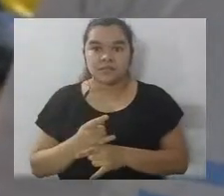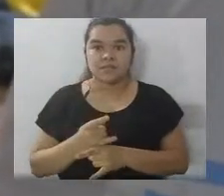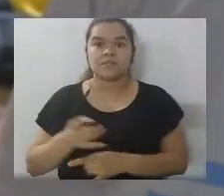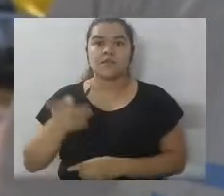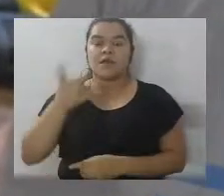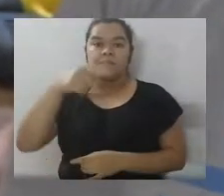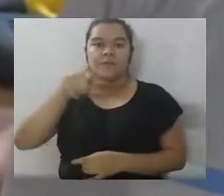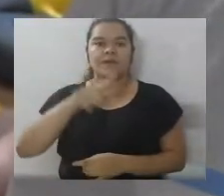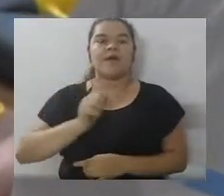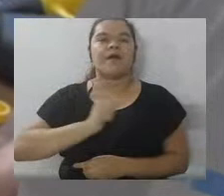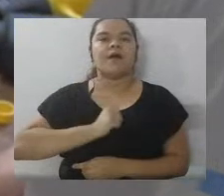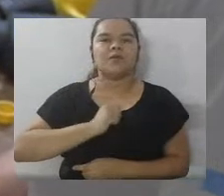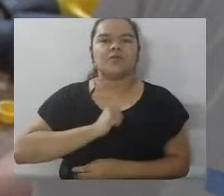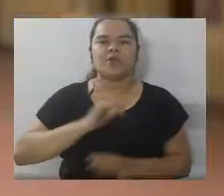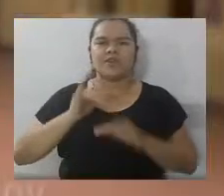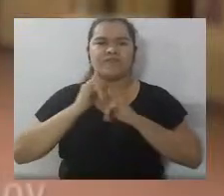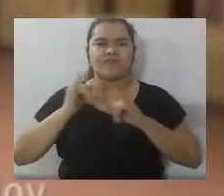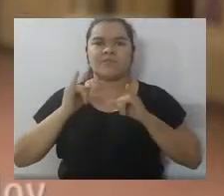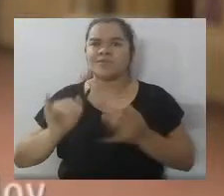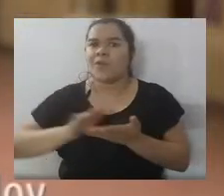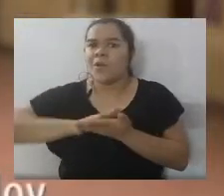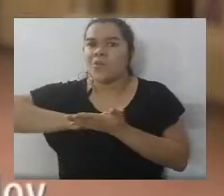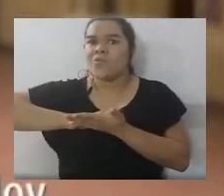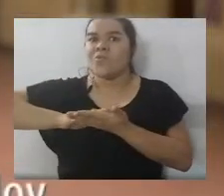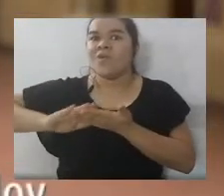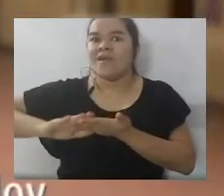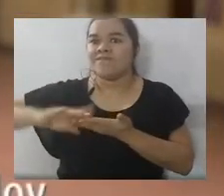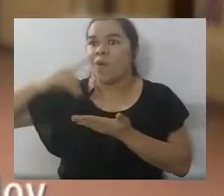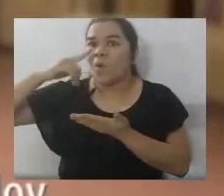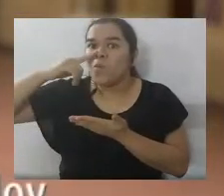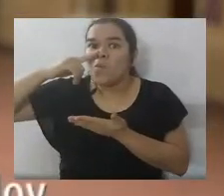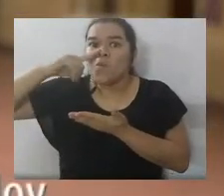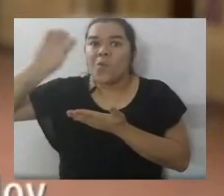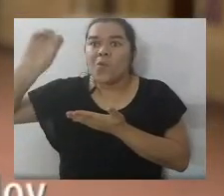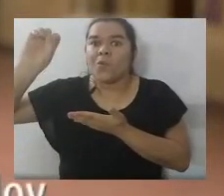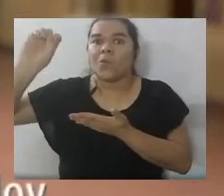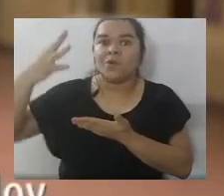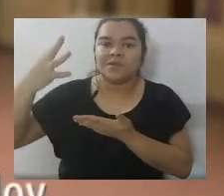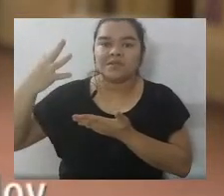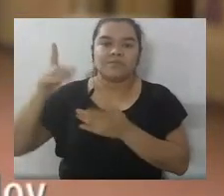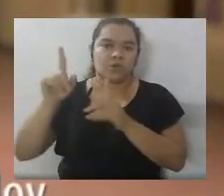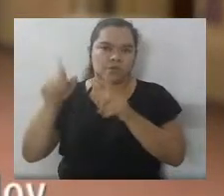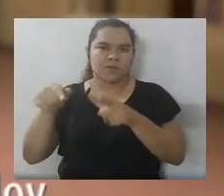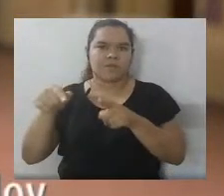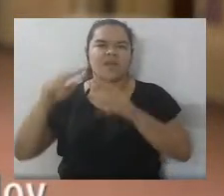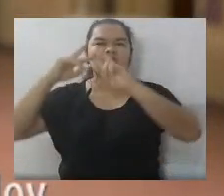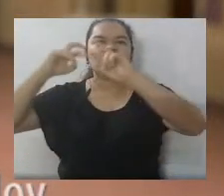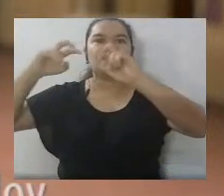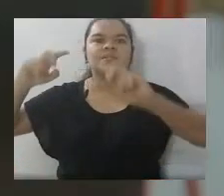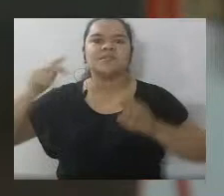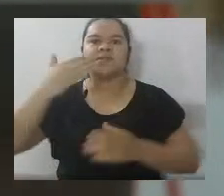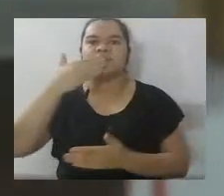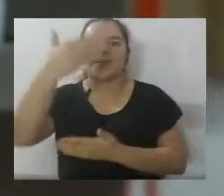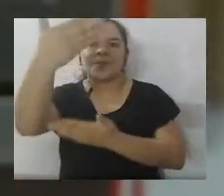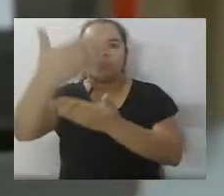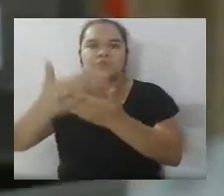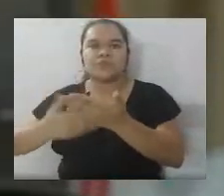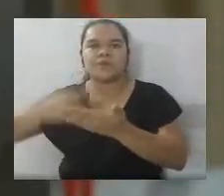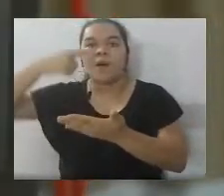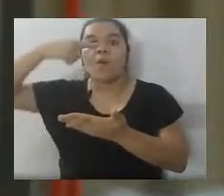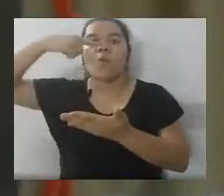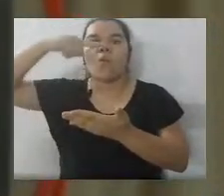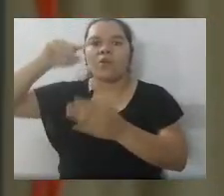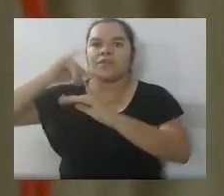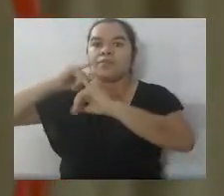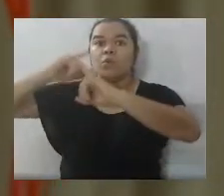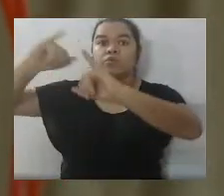últimos avances, las últimas tecnologías, los últimos papers, o sea, las últimas publicaciones científicas respecto